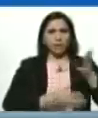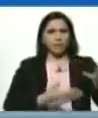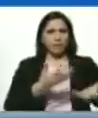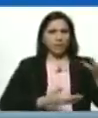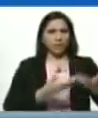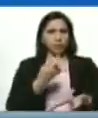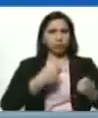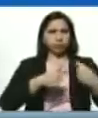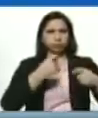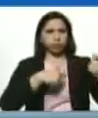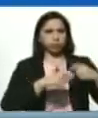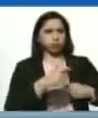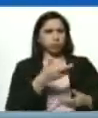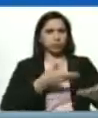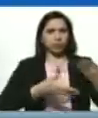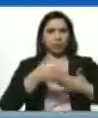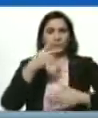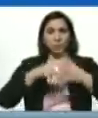productos